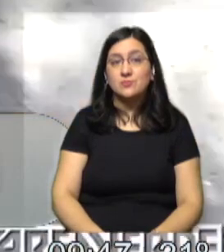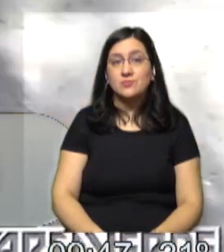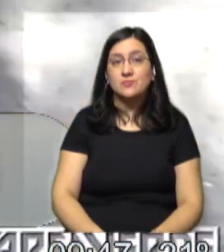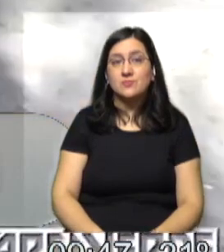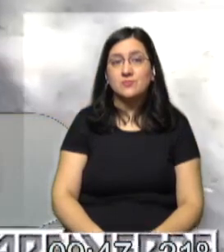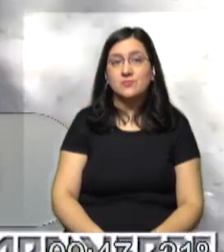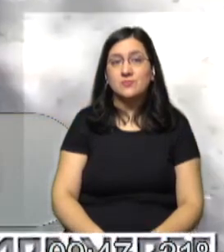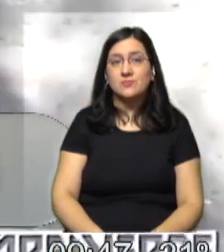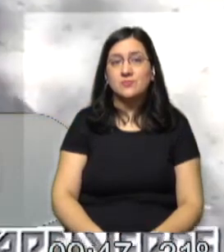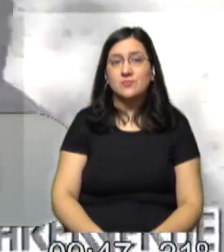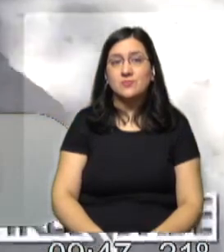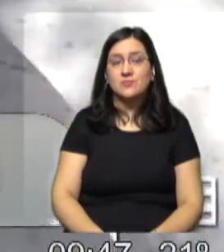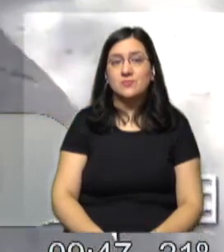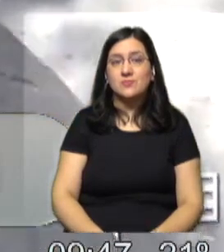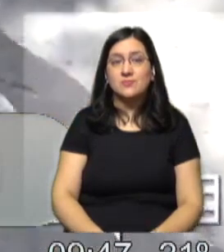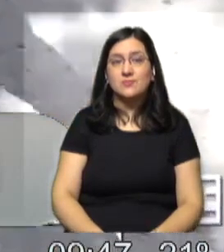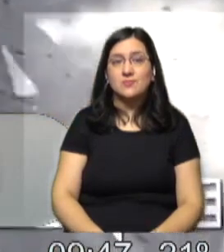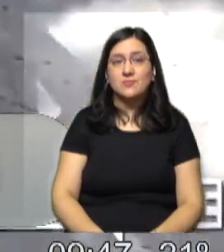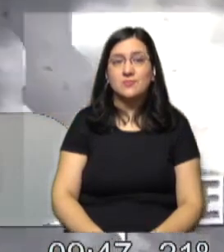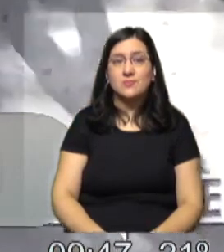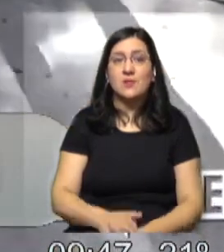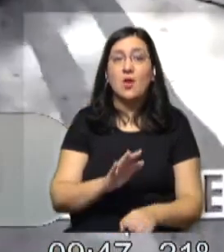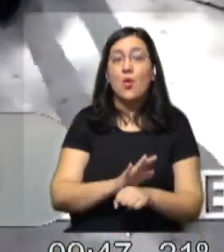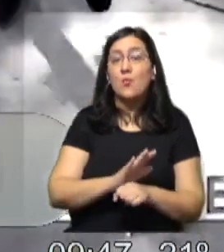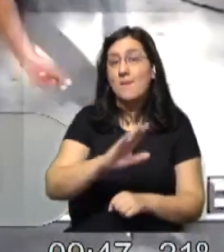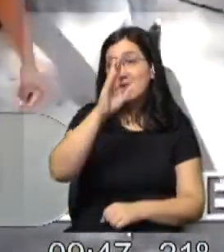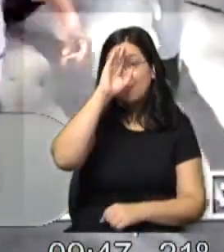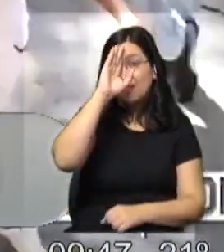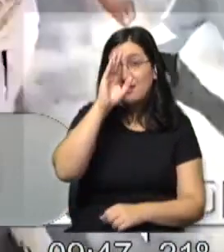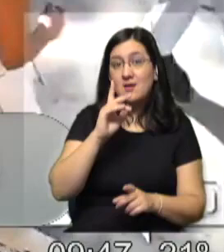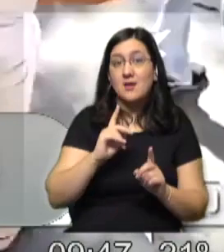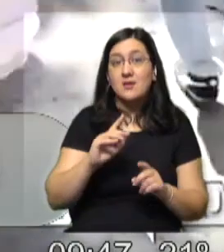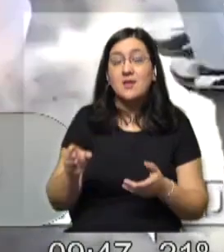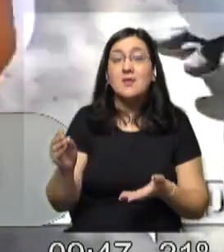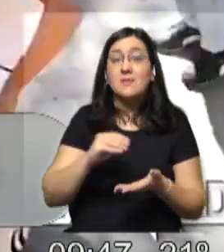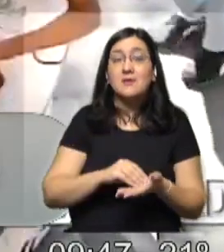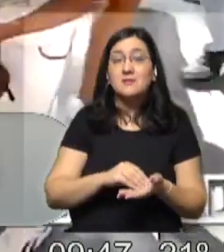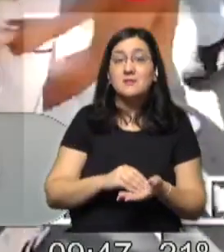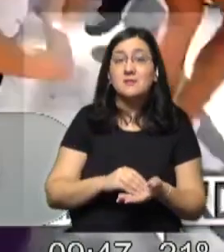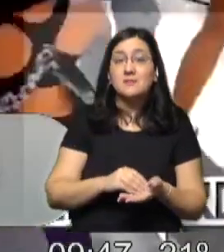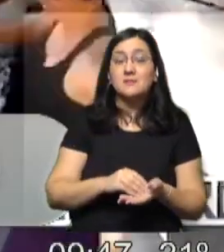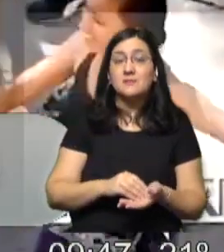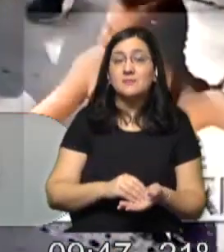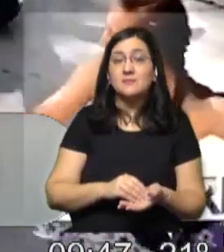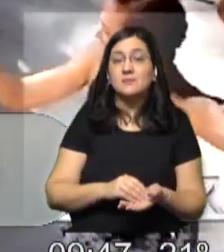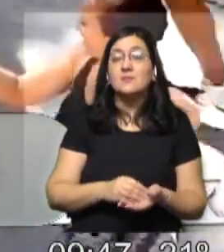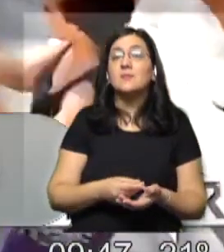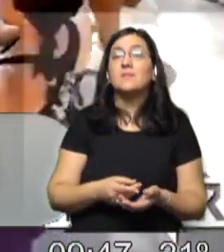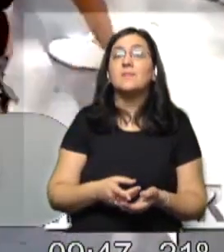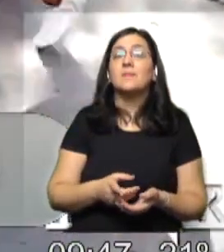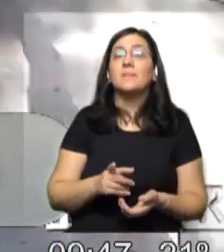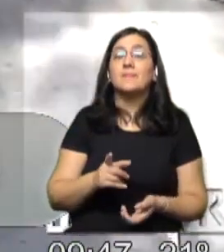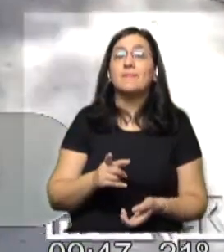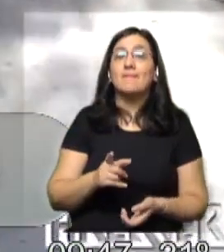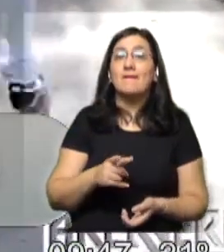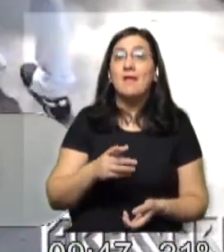mira sí es como un aprendizaje también y además de ese aprendizaje el el ser protagonista de los